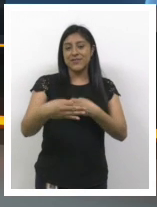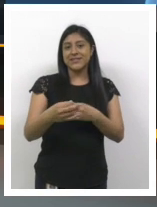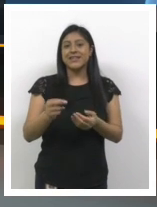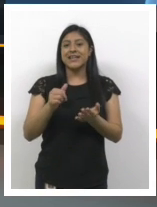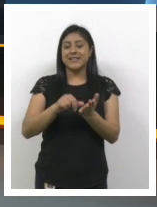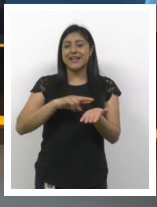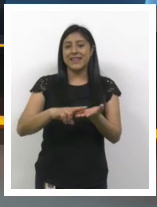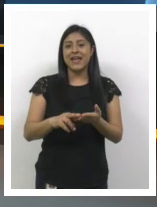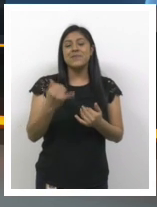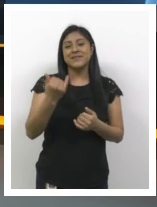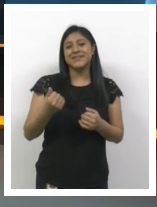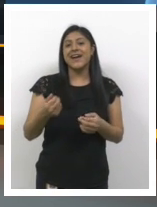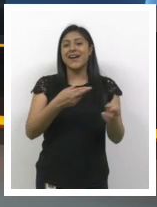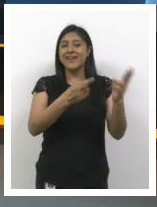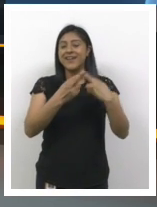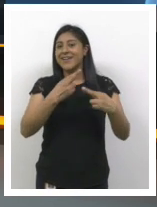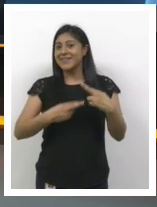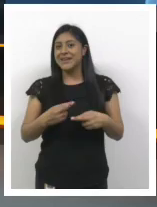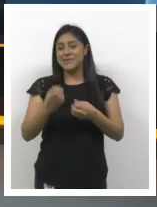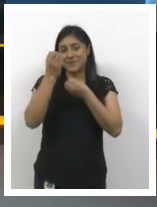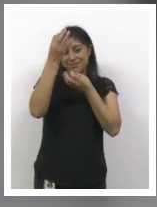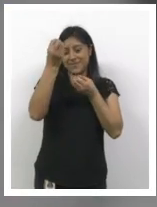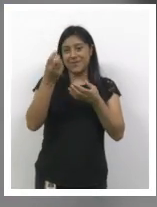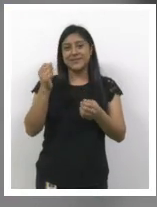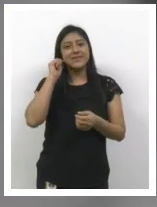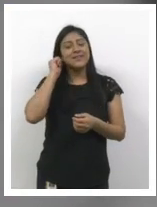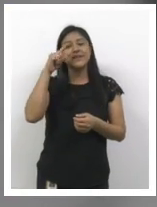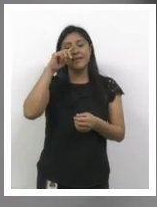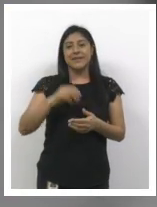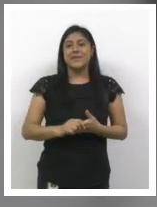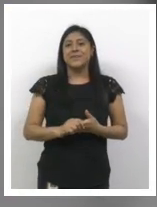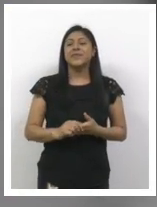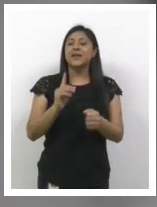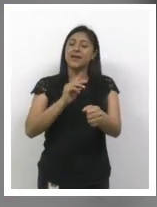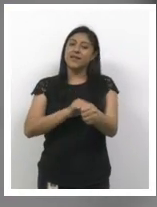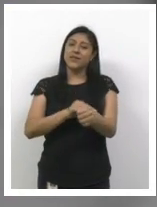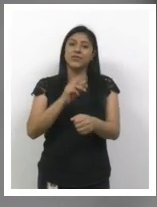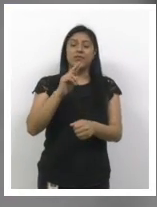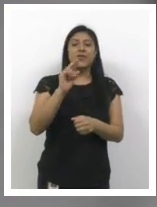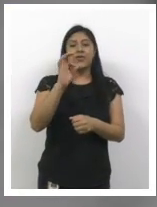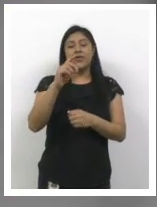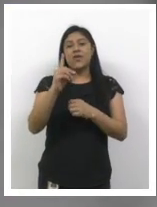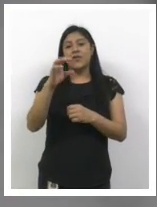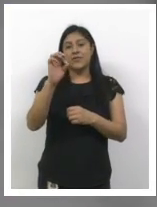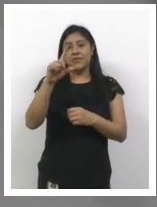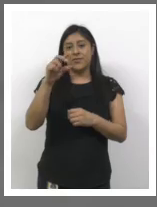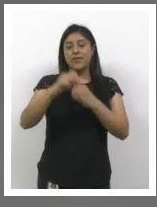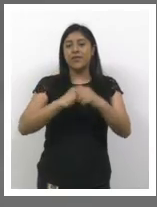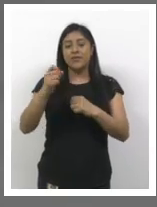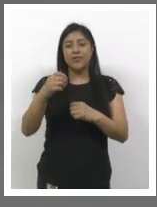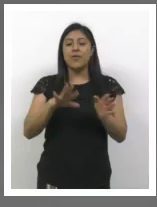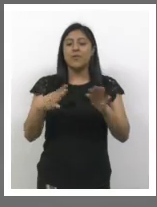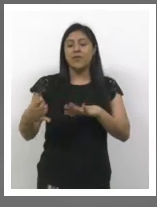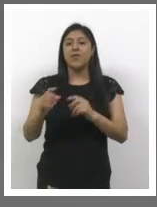registrales. Ya volvemos con más en InfoRENAP GT. Rodolfo Robles Valverde murió en noviembre de